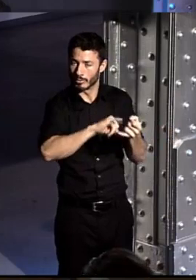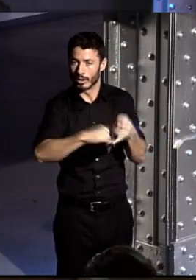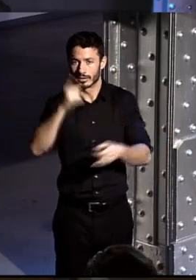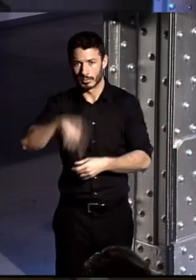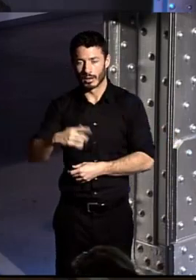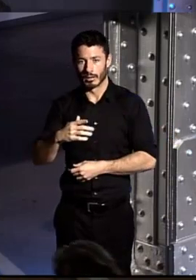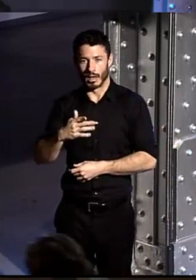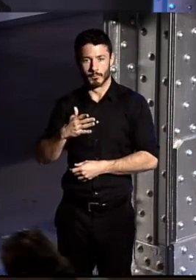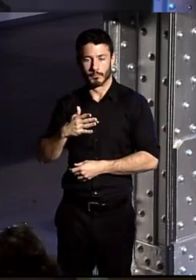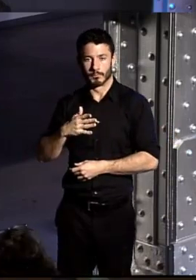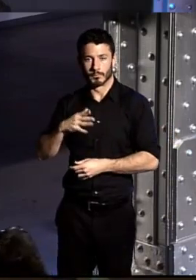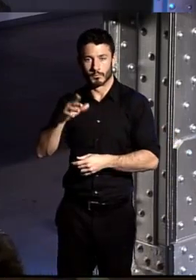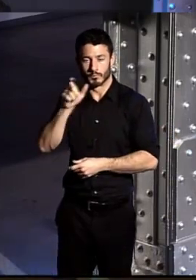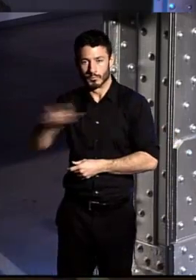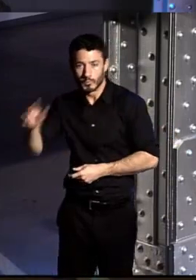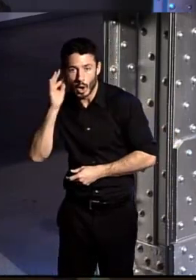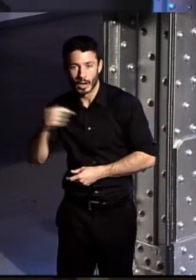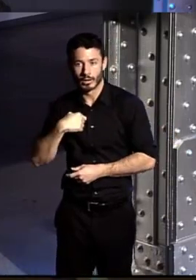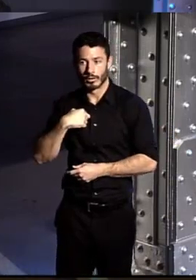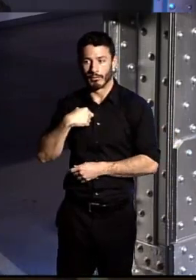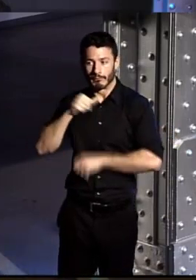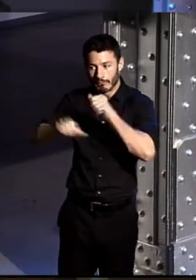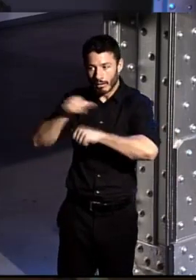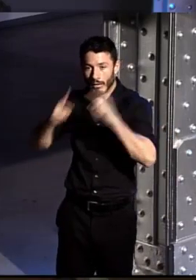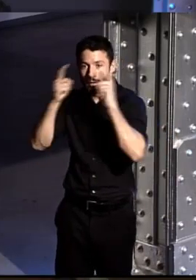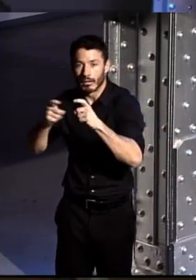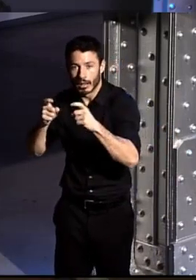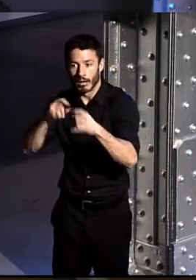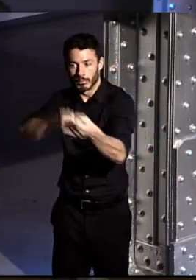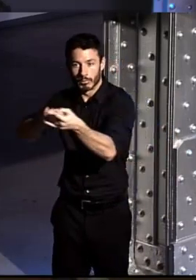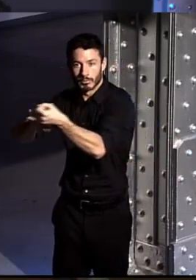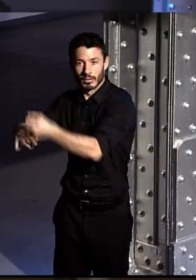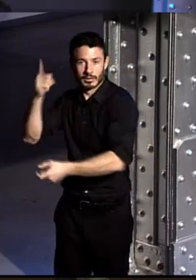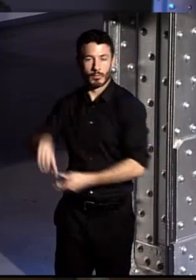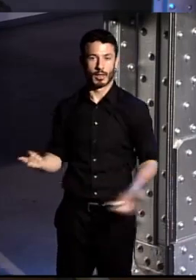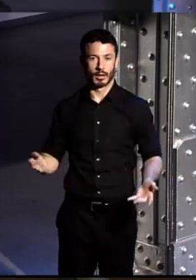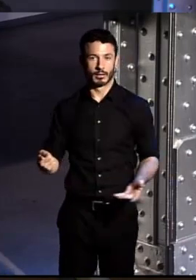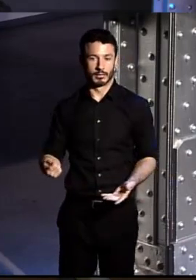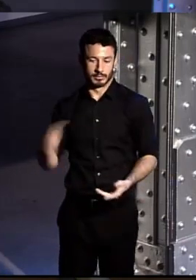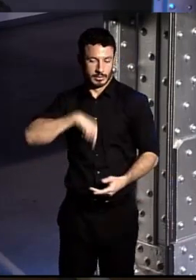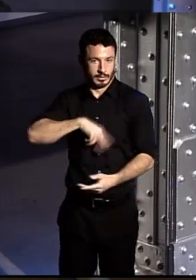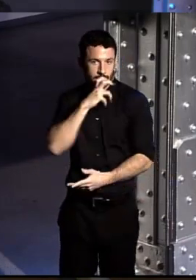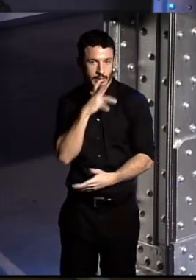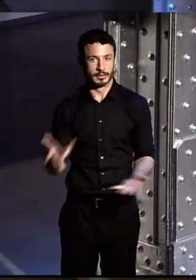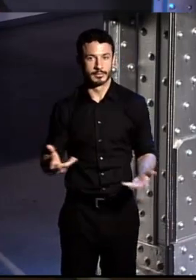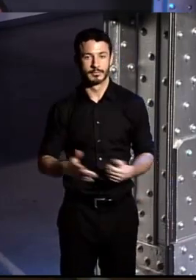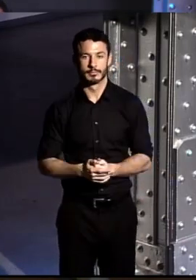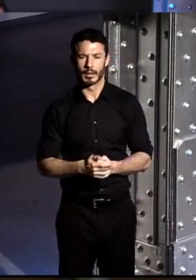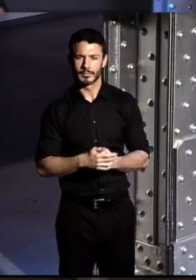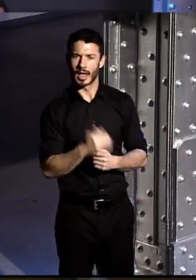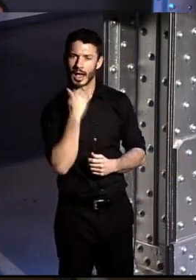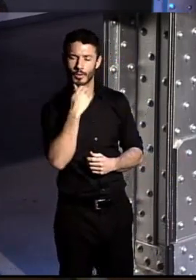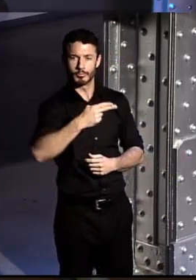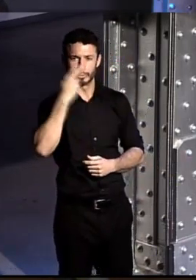las mujeres a las que yo he pretendido. Se siente fatal. Claro. Discúlpame, Marta, porque es que hay una cosa que me parece interesante, que al final